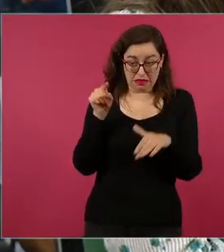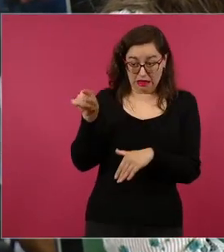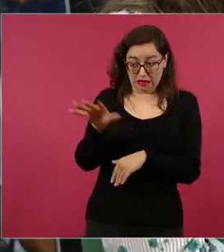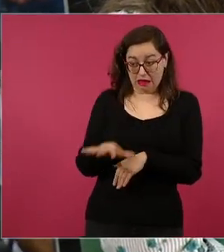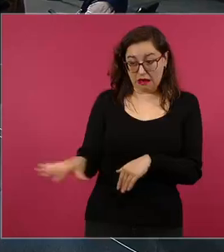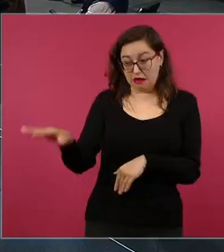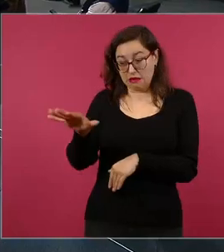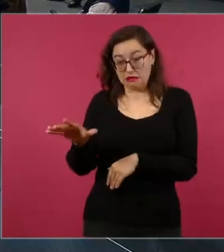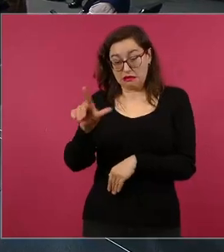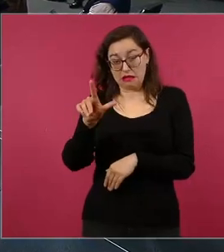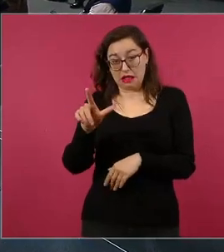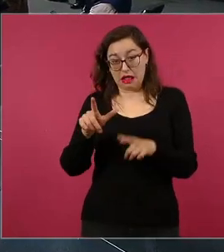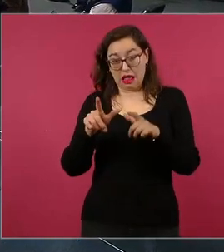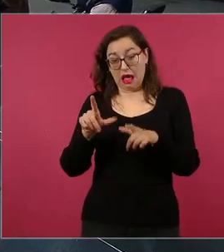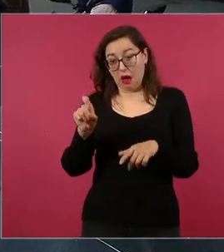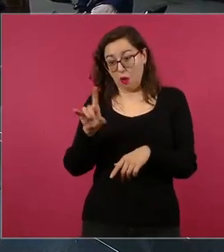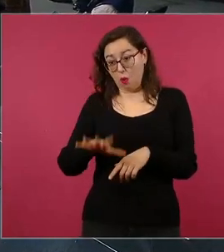Verde?